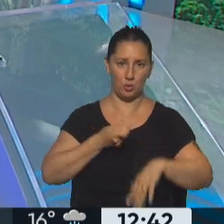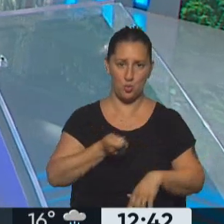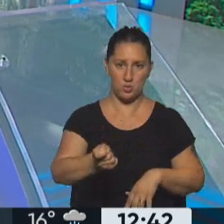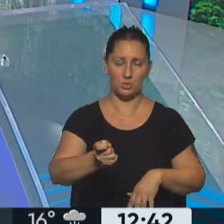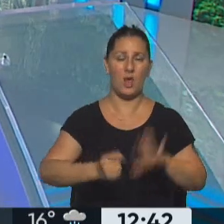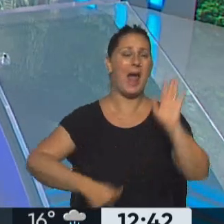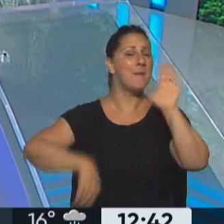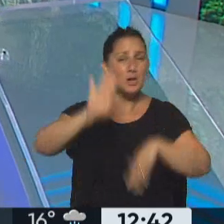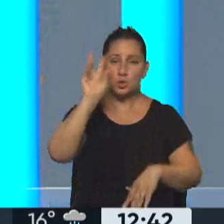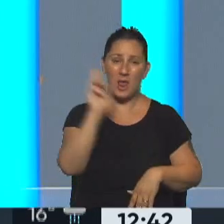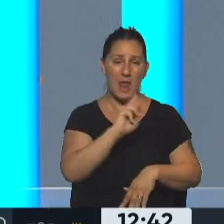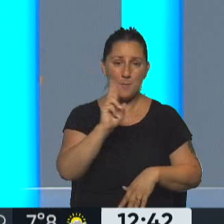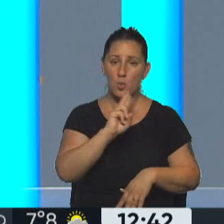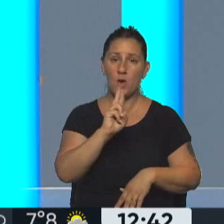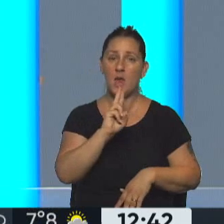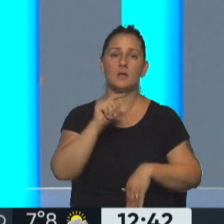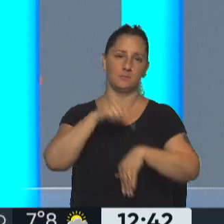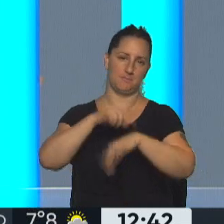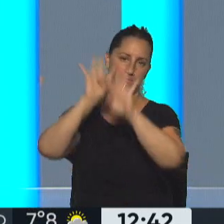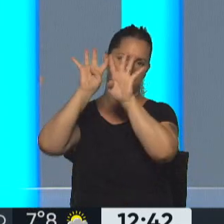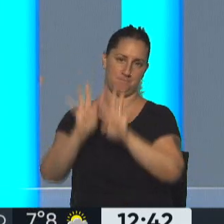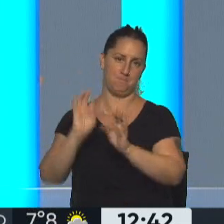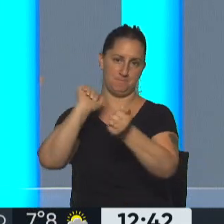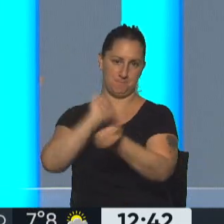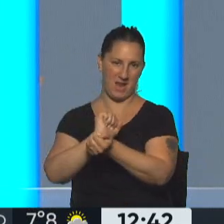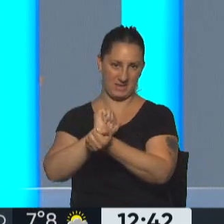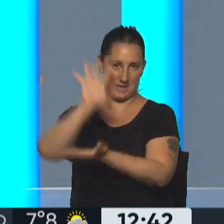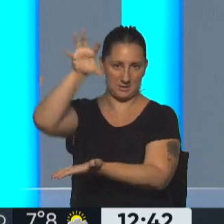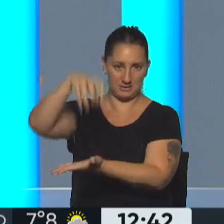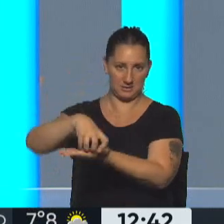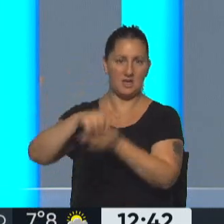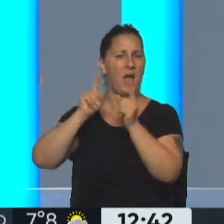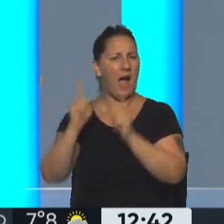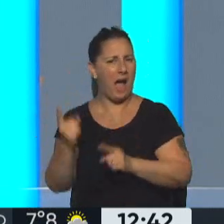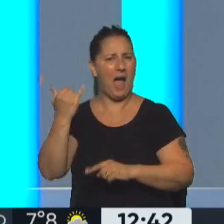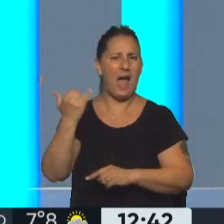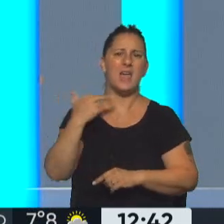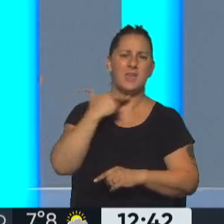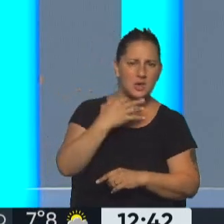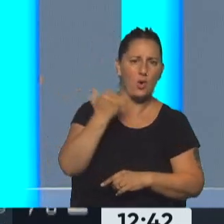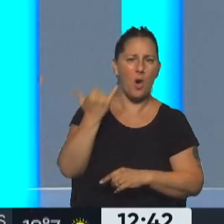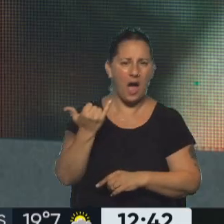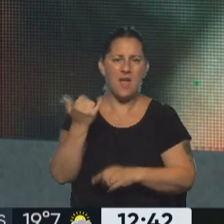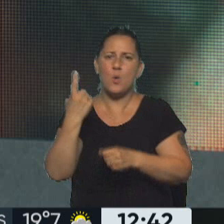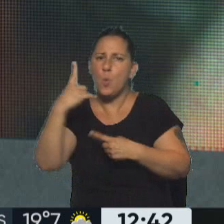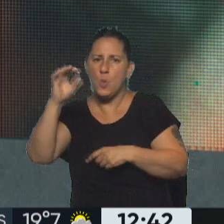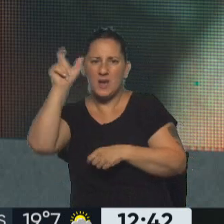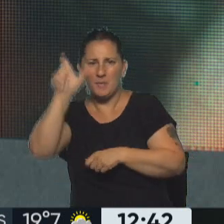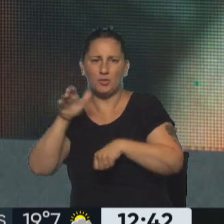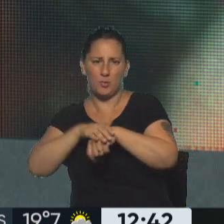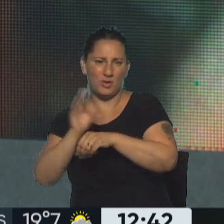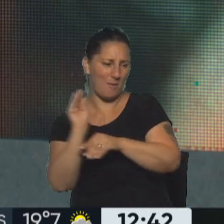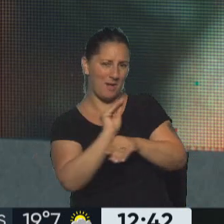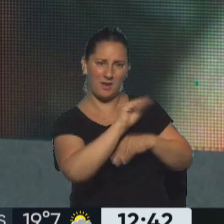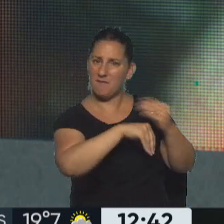mayoría están en prisión en la cárcel aún teniendo hijos y lindo sostén de familia